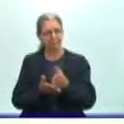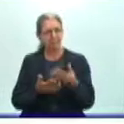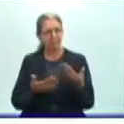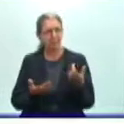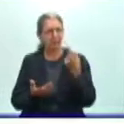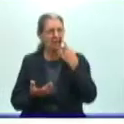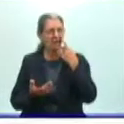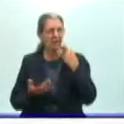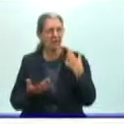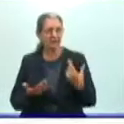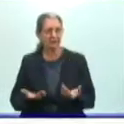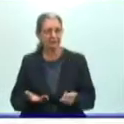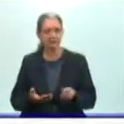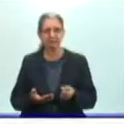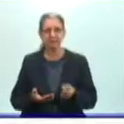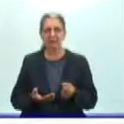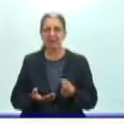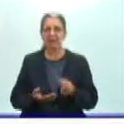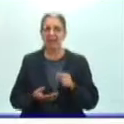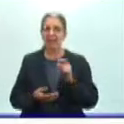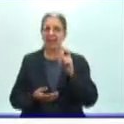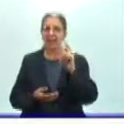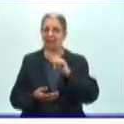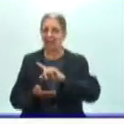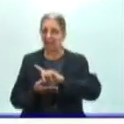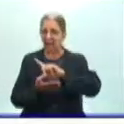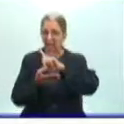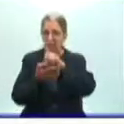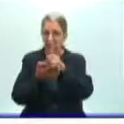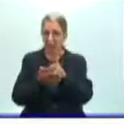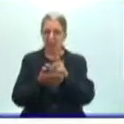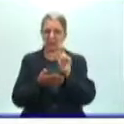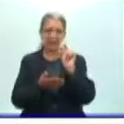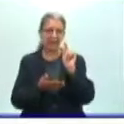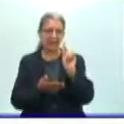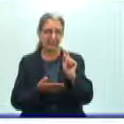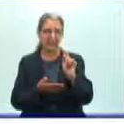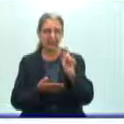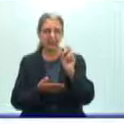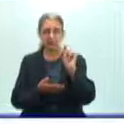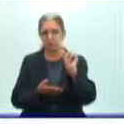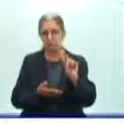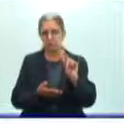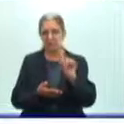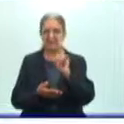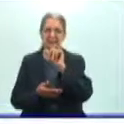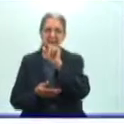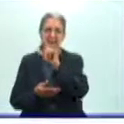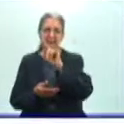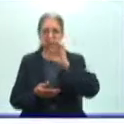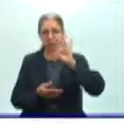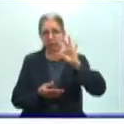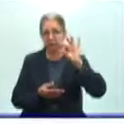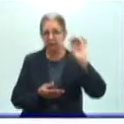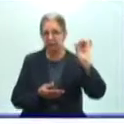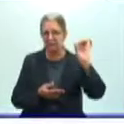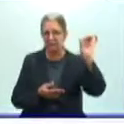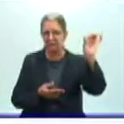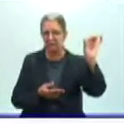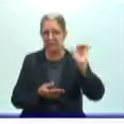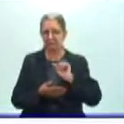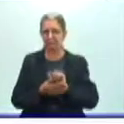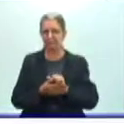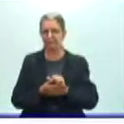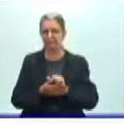entonces. Tenemos que el arco TQ es 180 grados por ser un